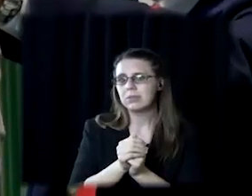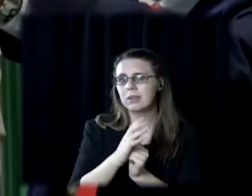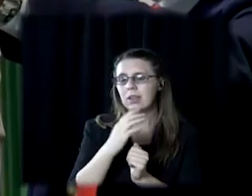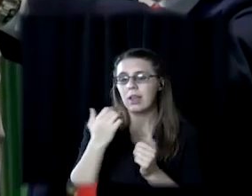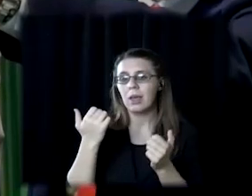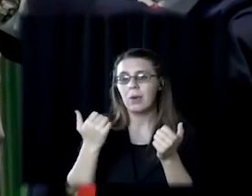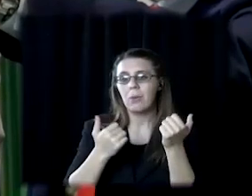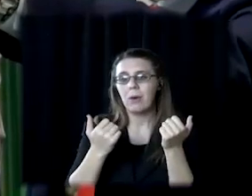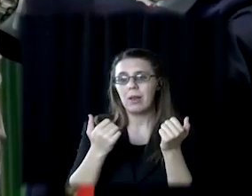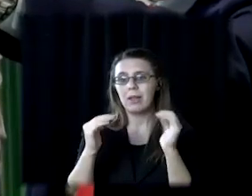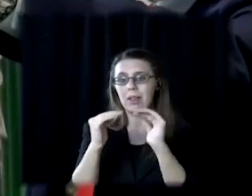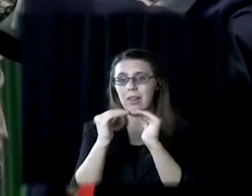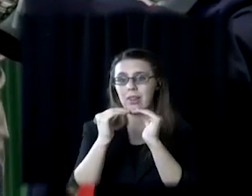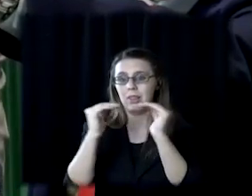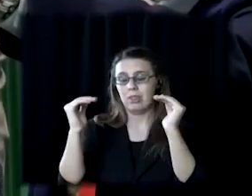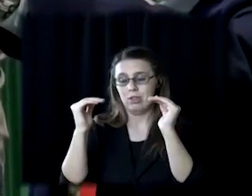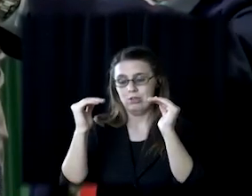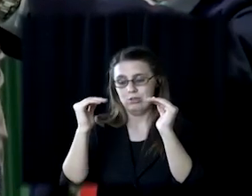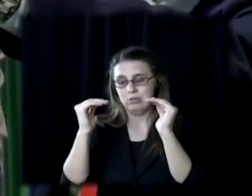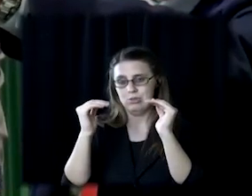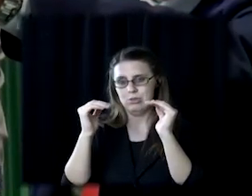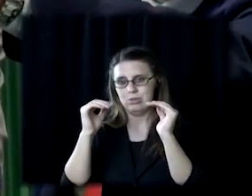threshold de pobreza